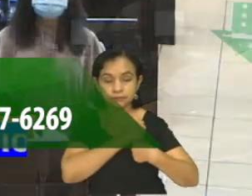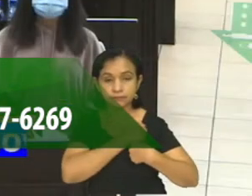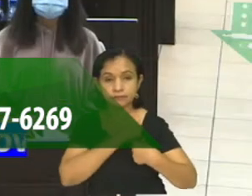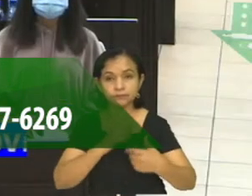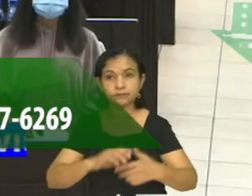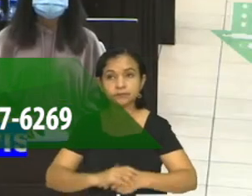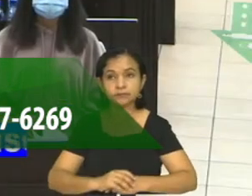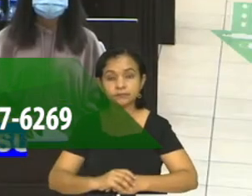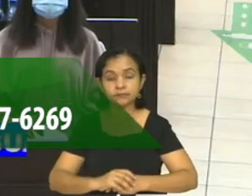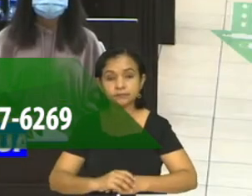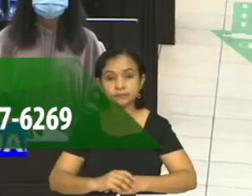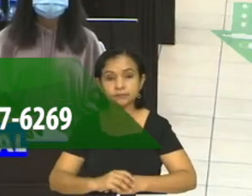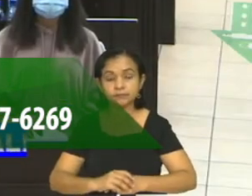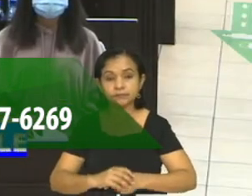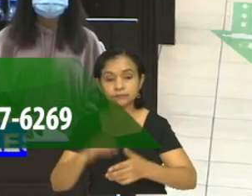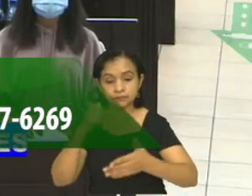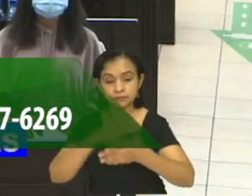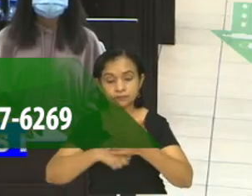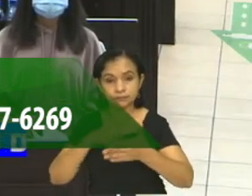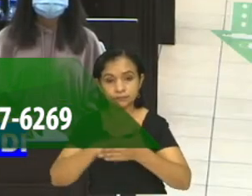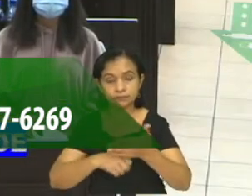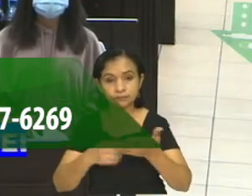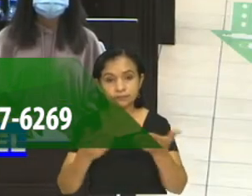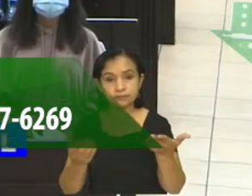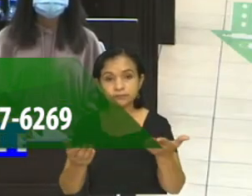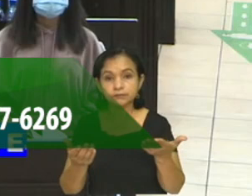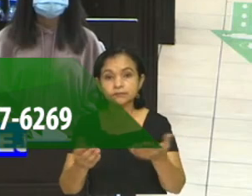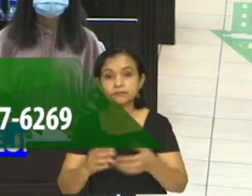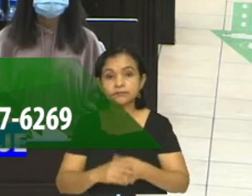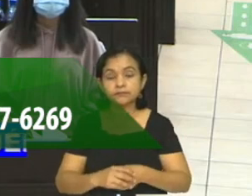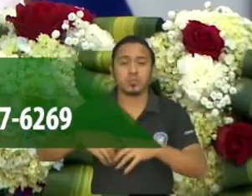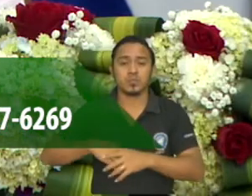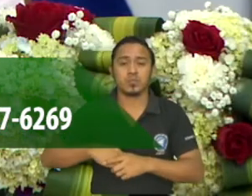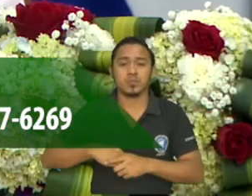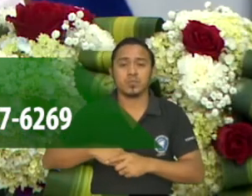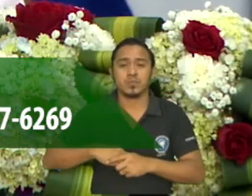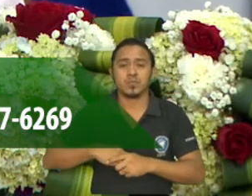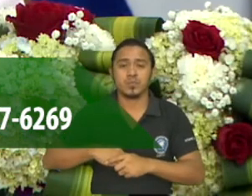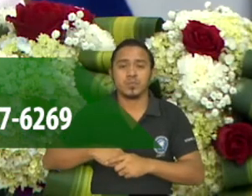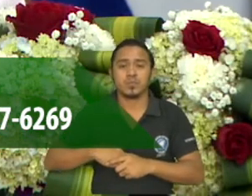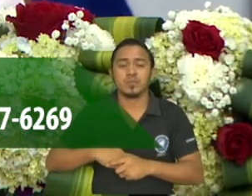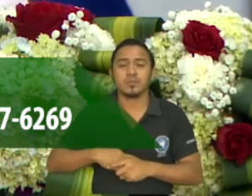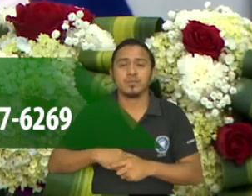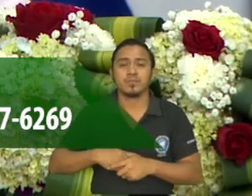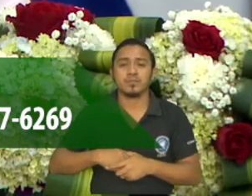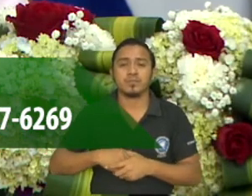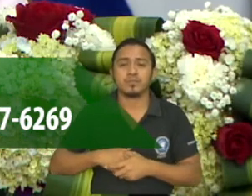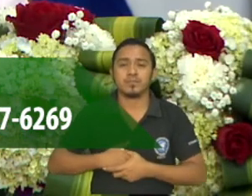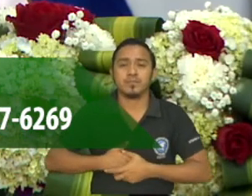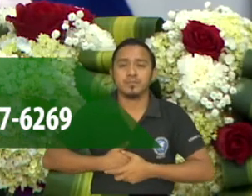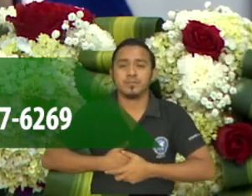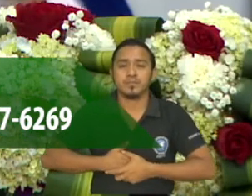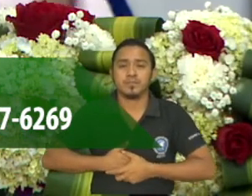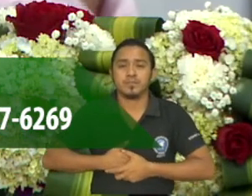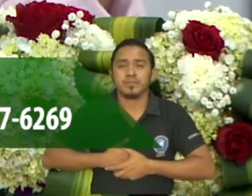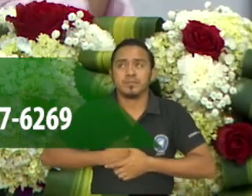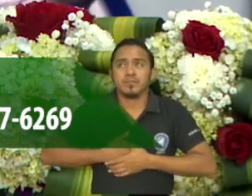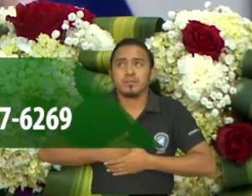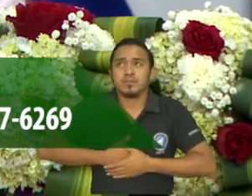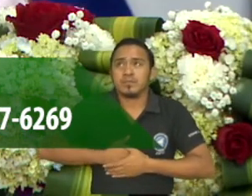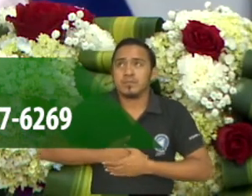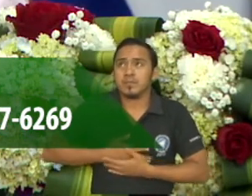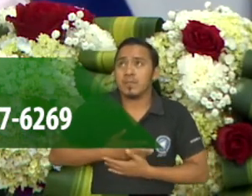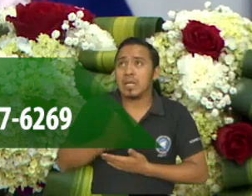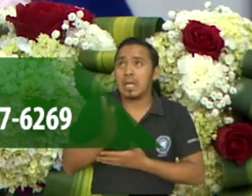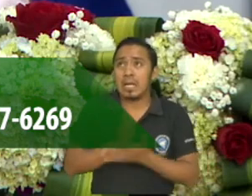himno el sello las canciones los documentos escritos gráficos y audiovisuales del ejército defensor de la soberanía nacional como patrimonio cultural